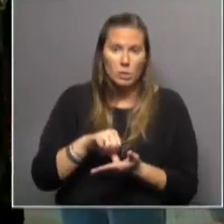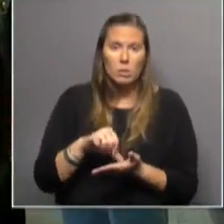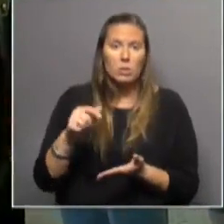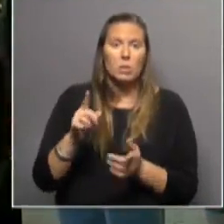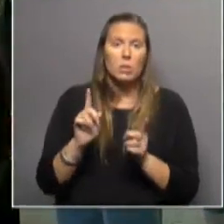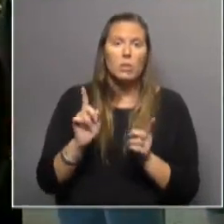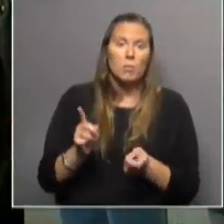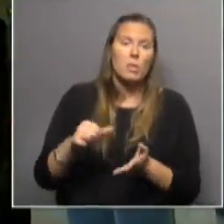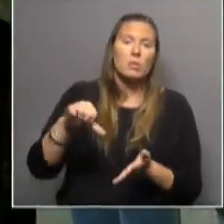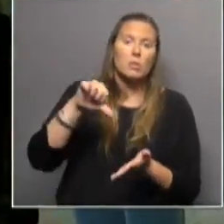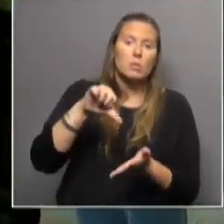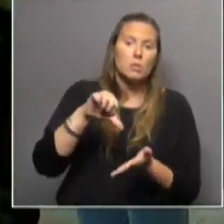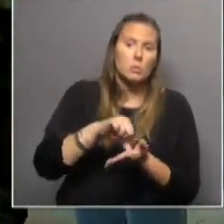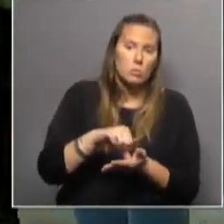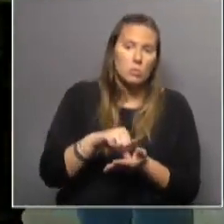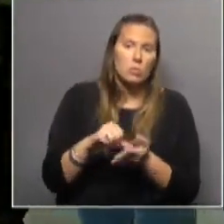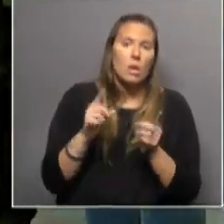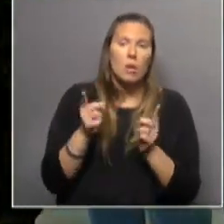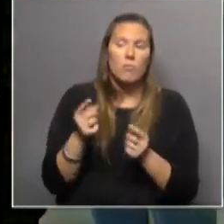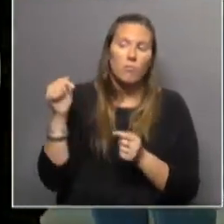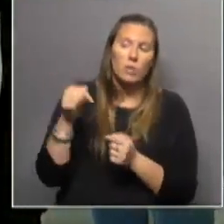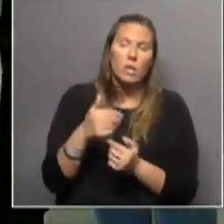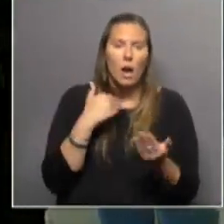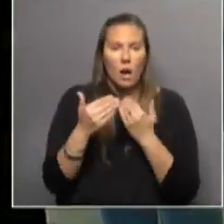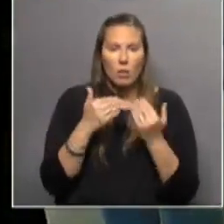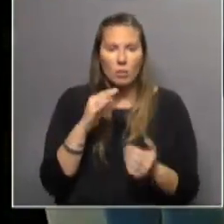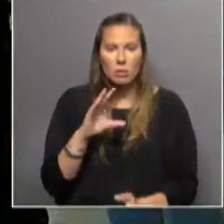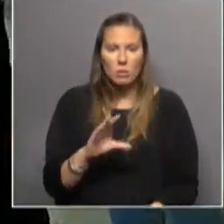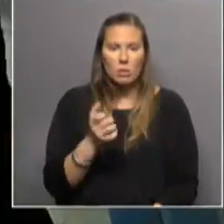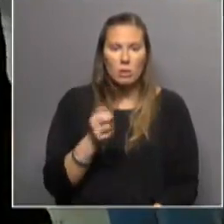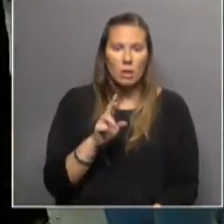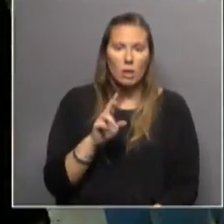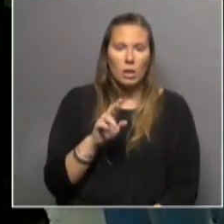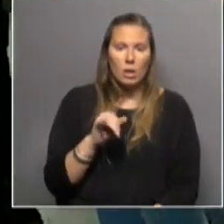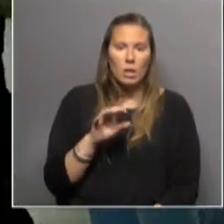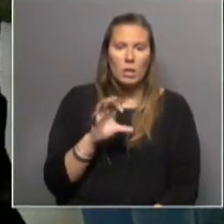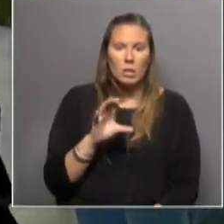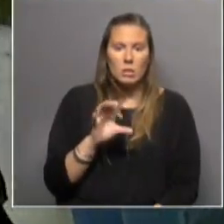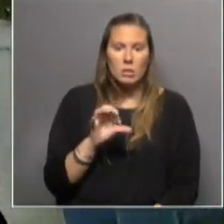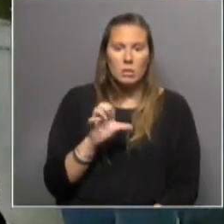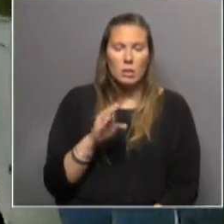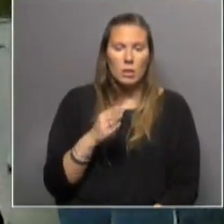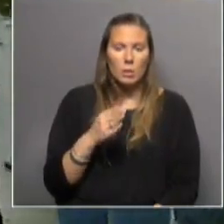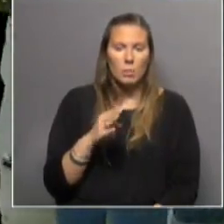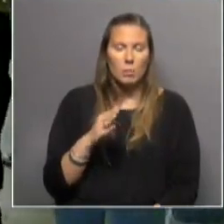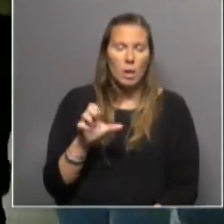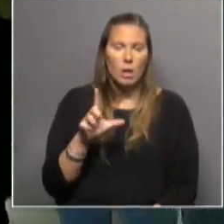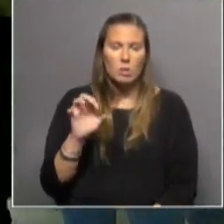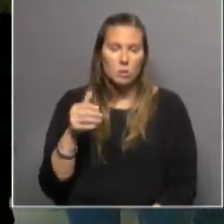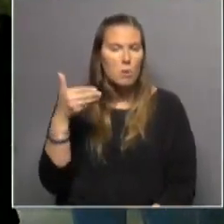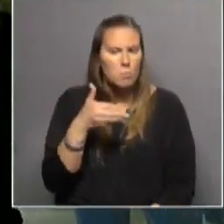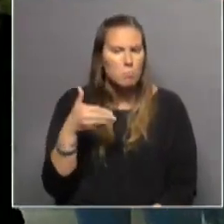Así que, bueno, me vine a hablar con Karina Ceballos, que es militante